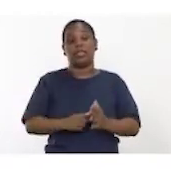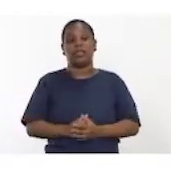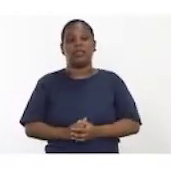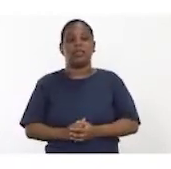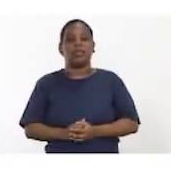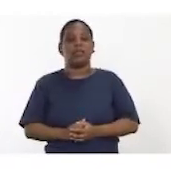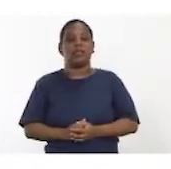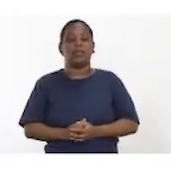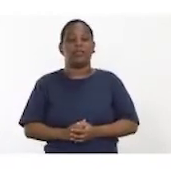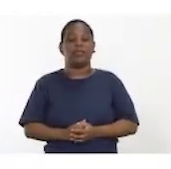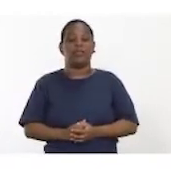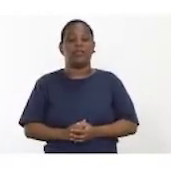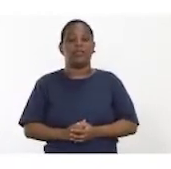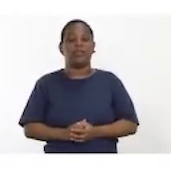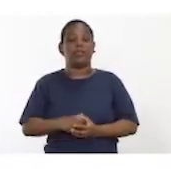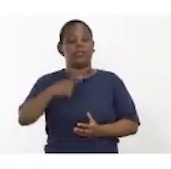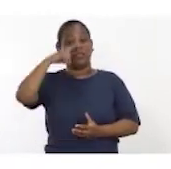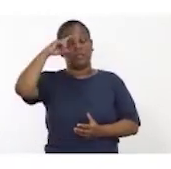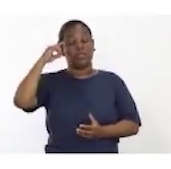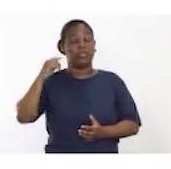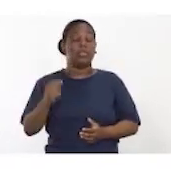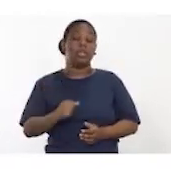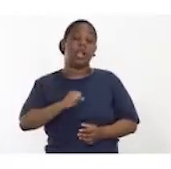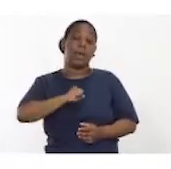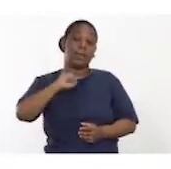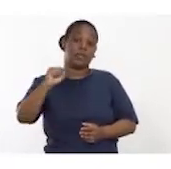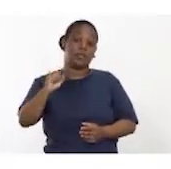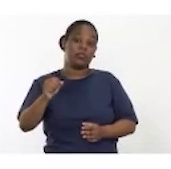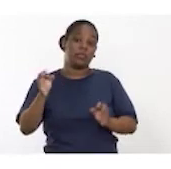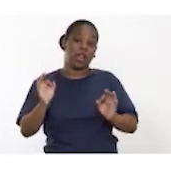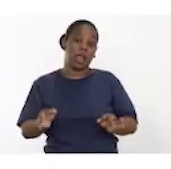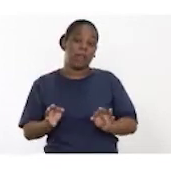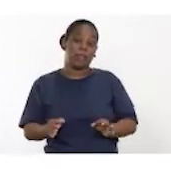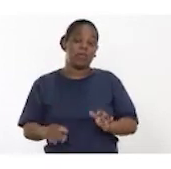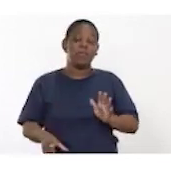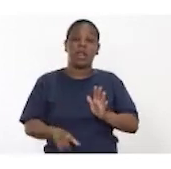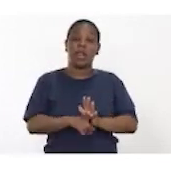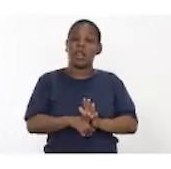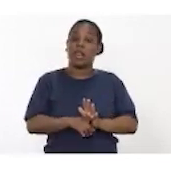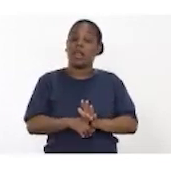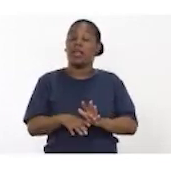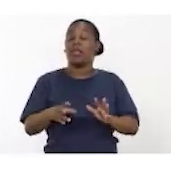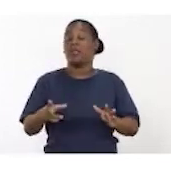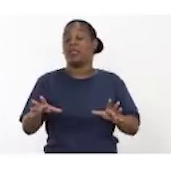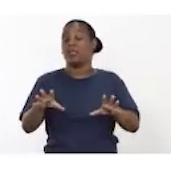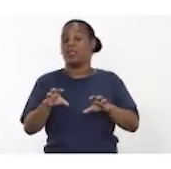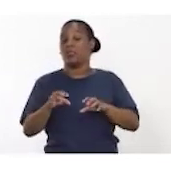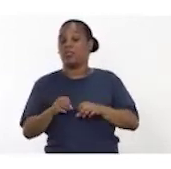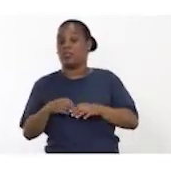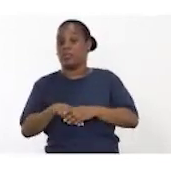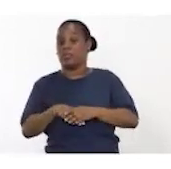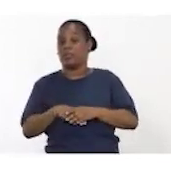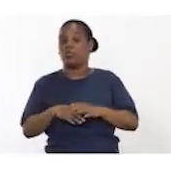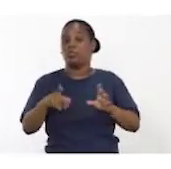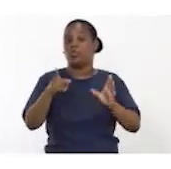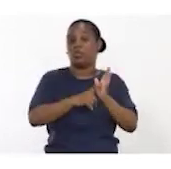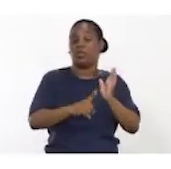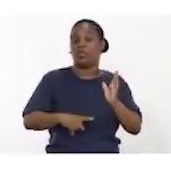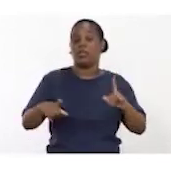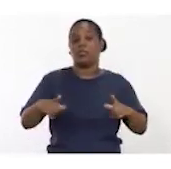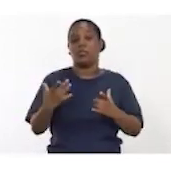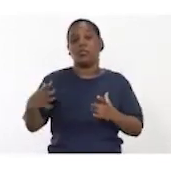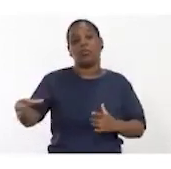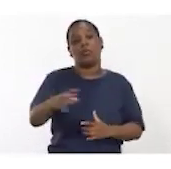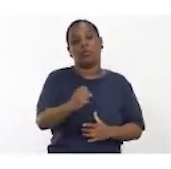interna. Si la presión es constante, entonces la ley de conservación de la energía se